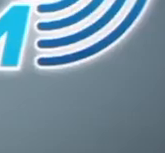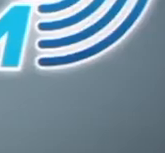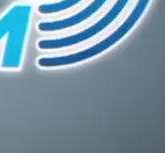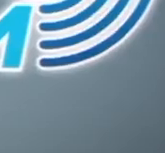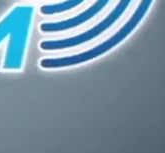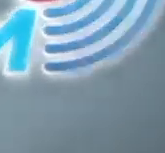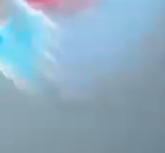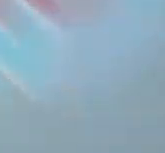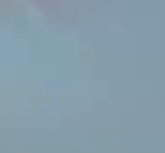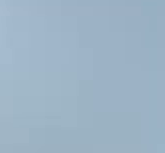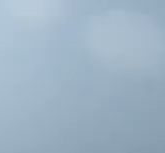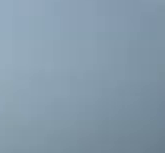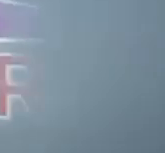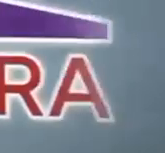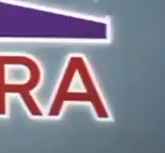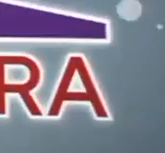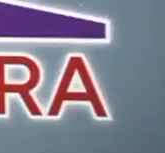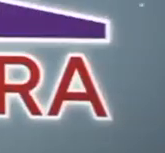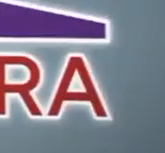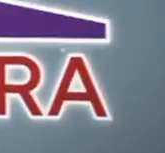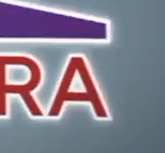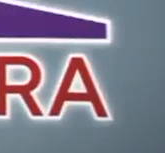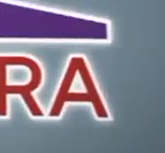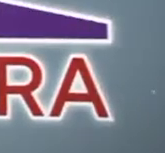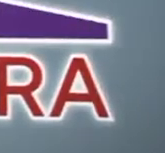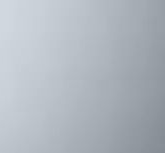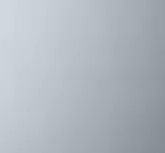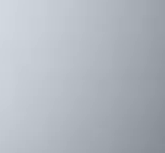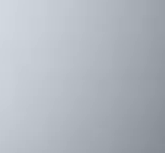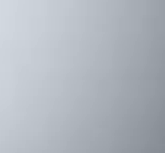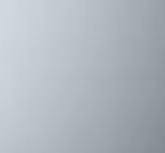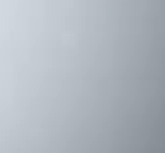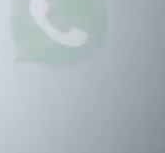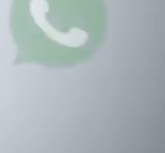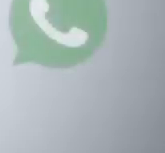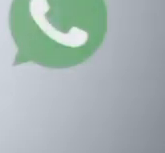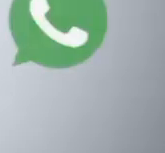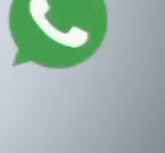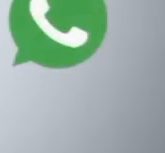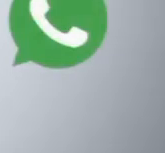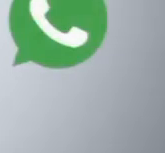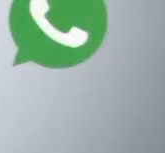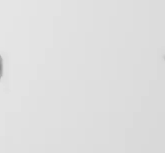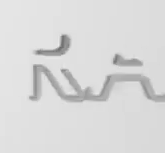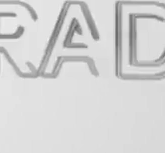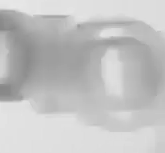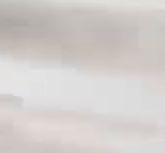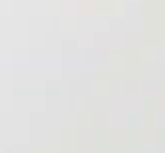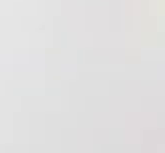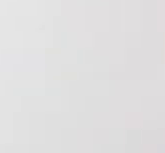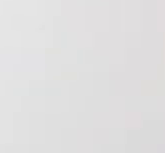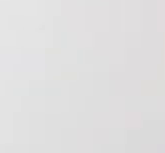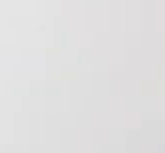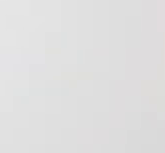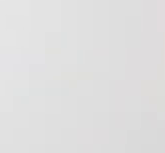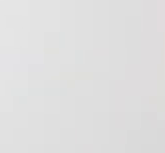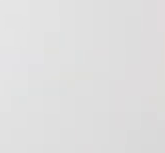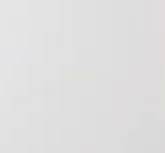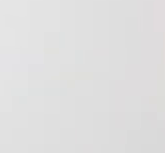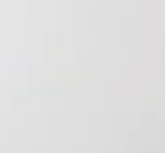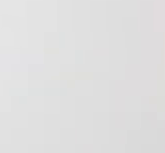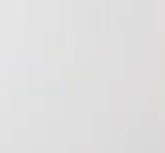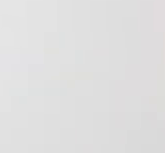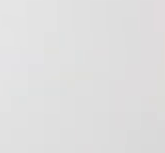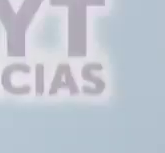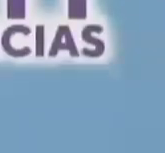96.5 de frecuencia modulada. Sala de Arte Miguel N. Lira. Búscanos en nuestras redes sociales. Corazit.